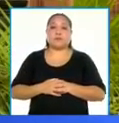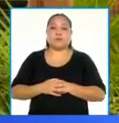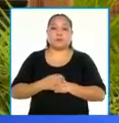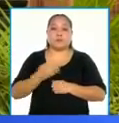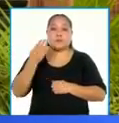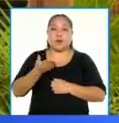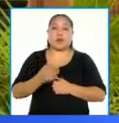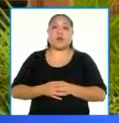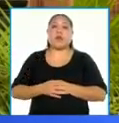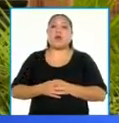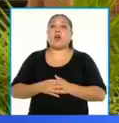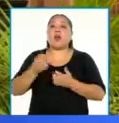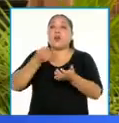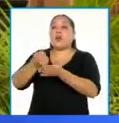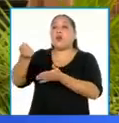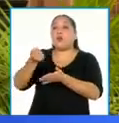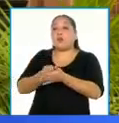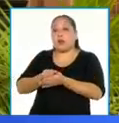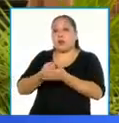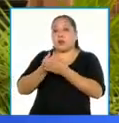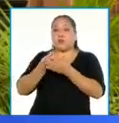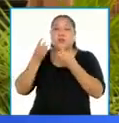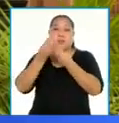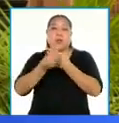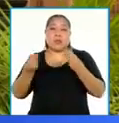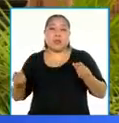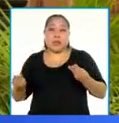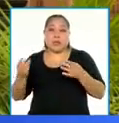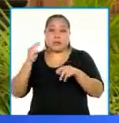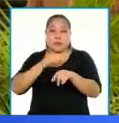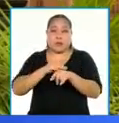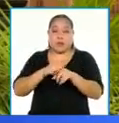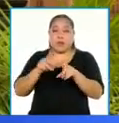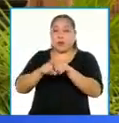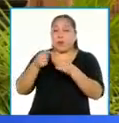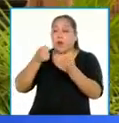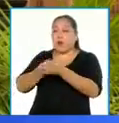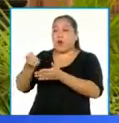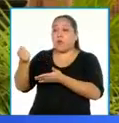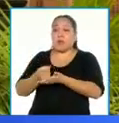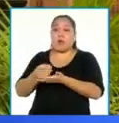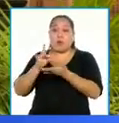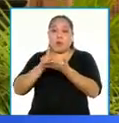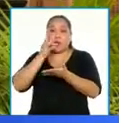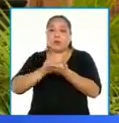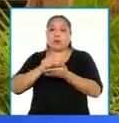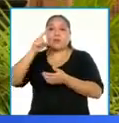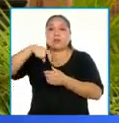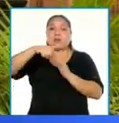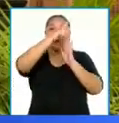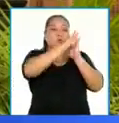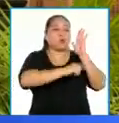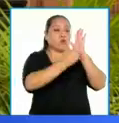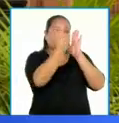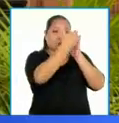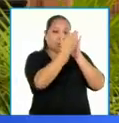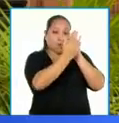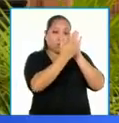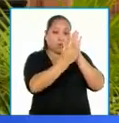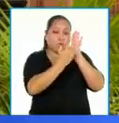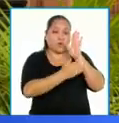para importar dispositivos médicos, así como para importar medicamentos, se necesita obviamente un registro. Es